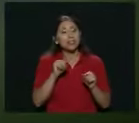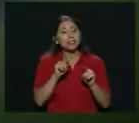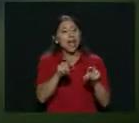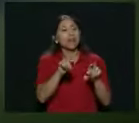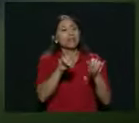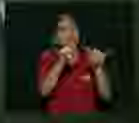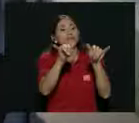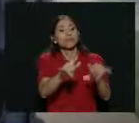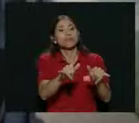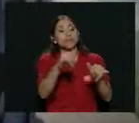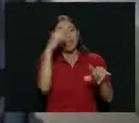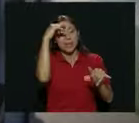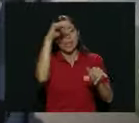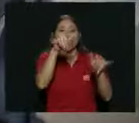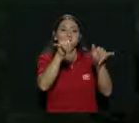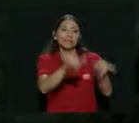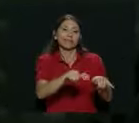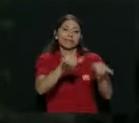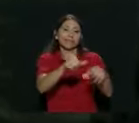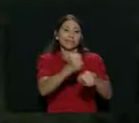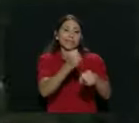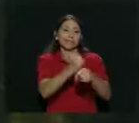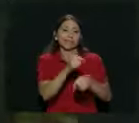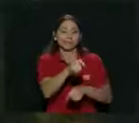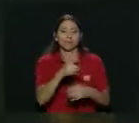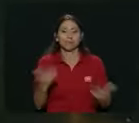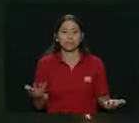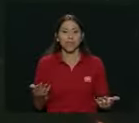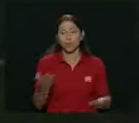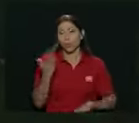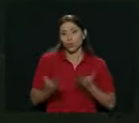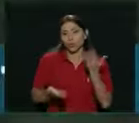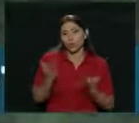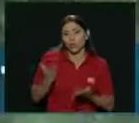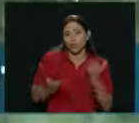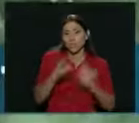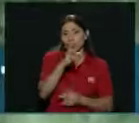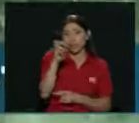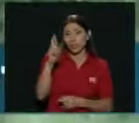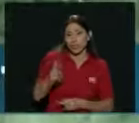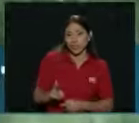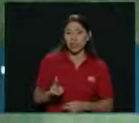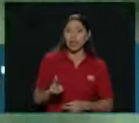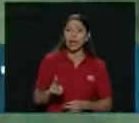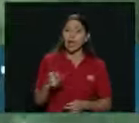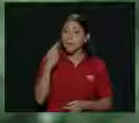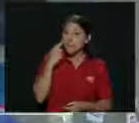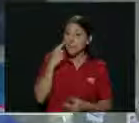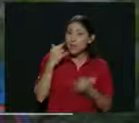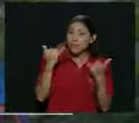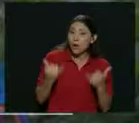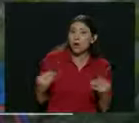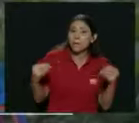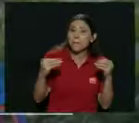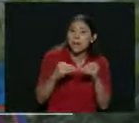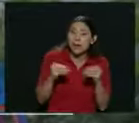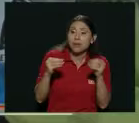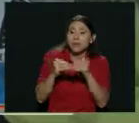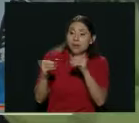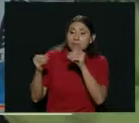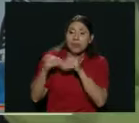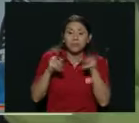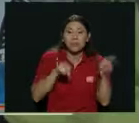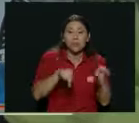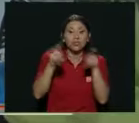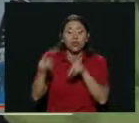México. Posiblemente Costa Rica vea experimentar un crecimiento de los flujos, pero